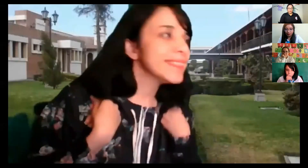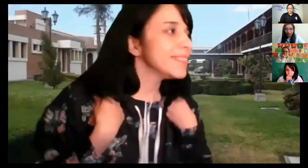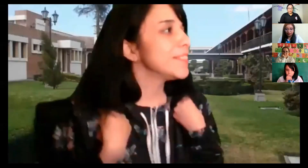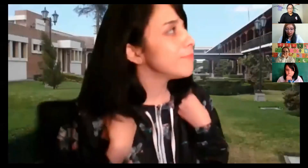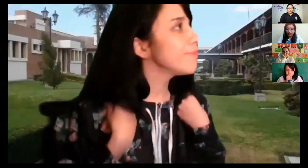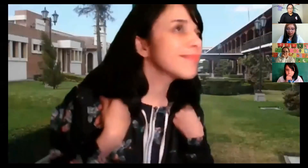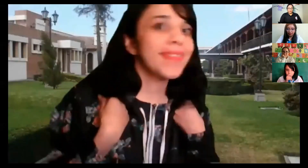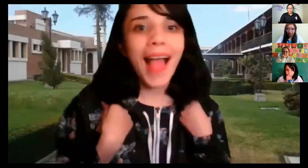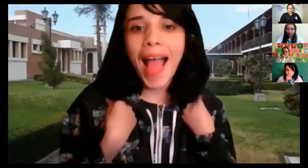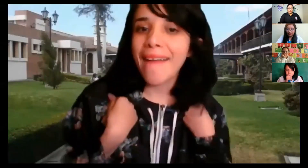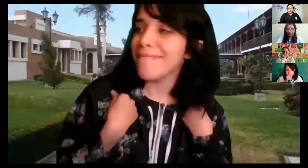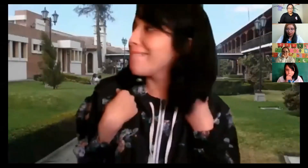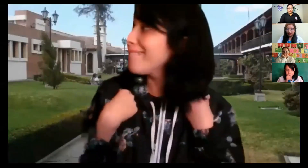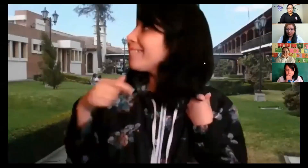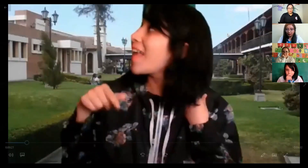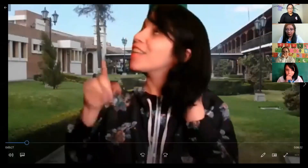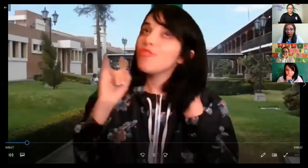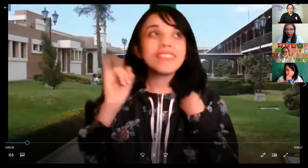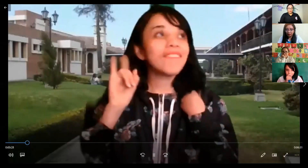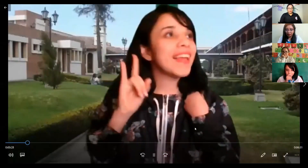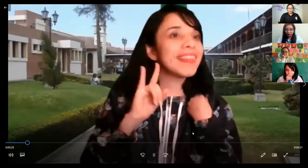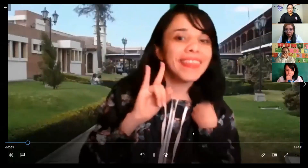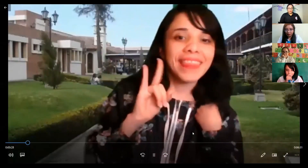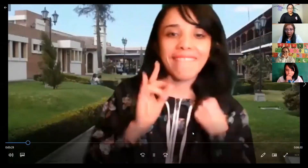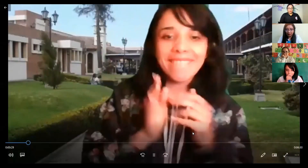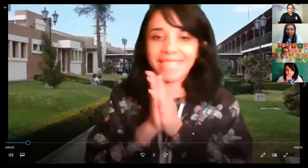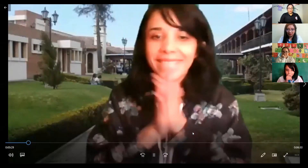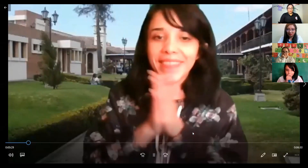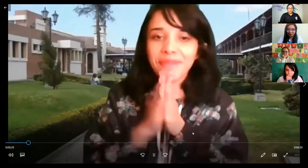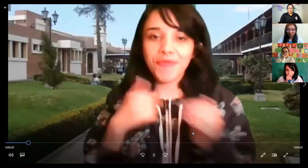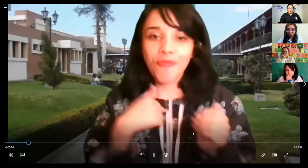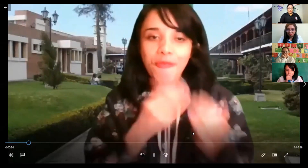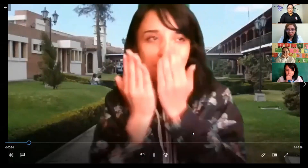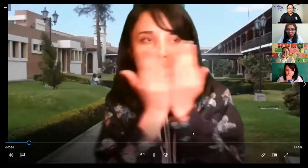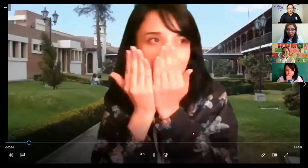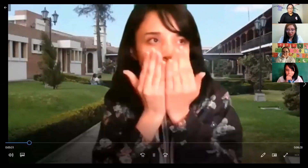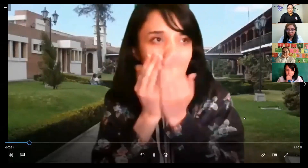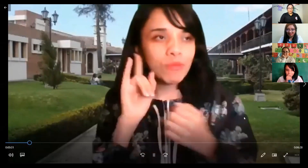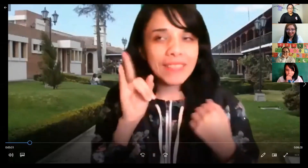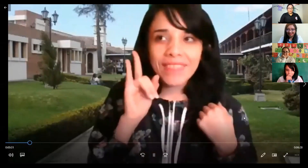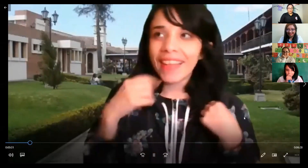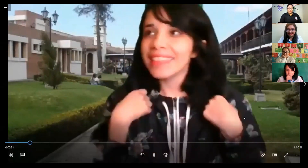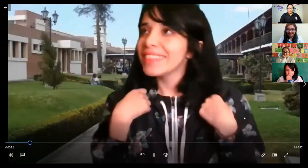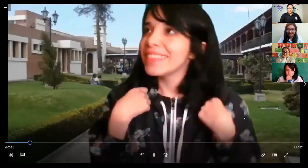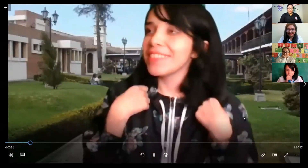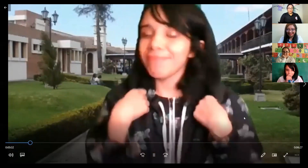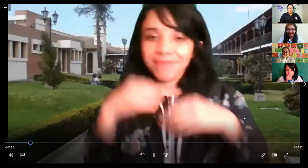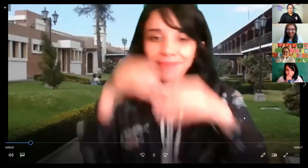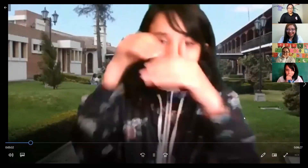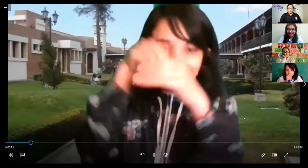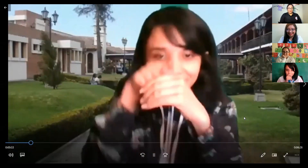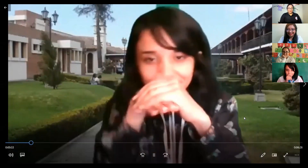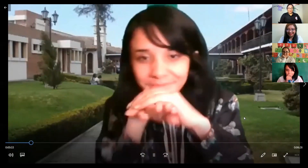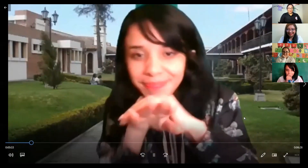En la pantalla podemos observar al estudiante que ingresa a la universidad. Está muy contenta, muy feliz porque va a empezar a